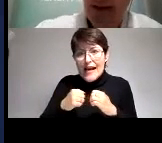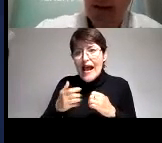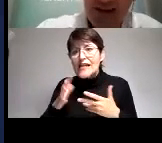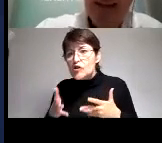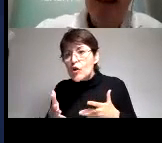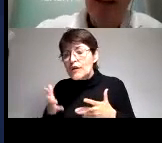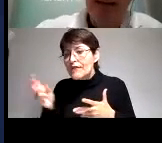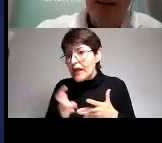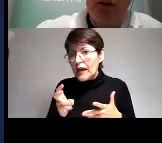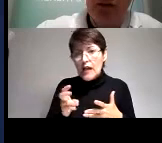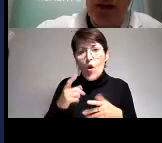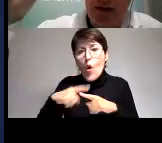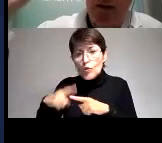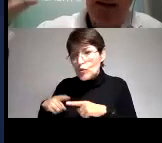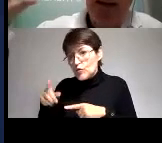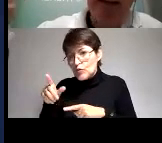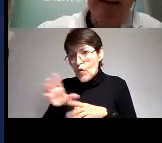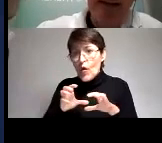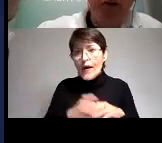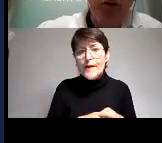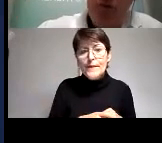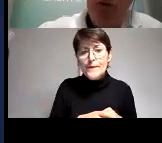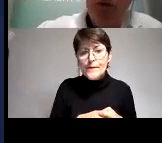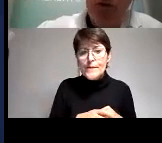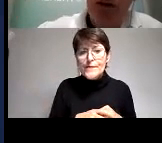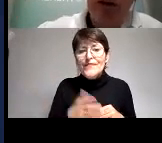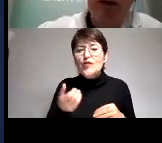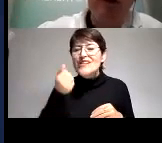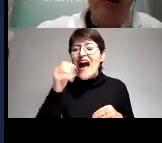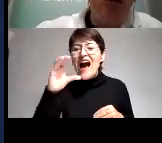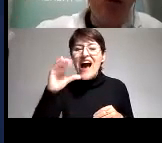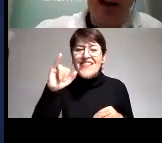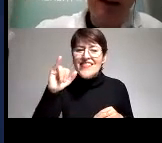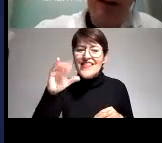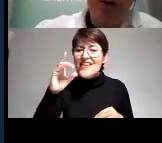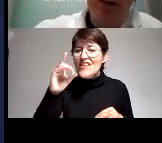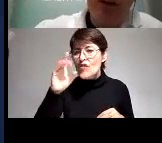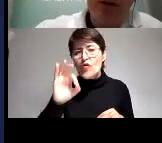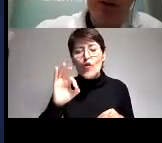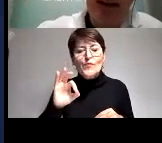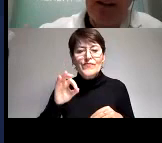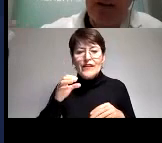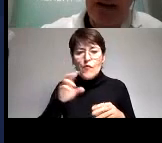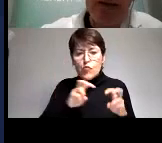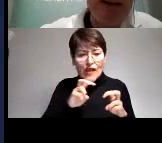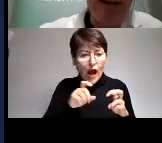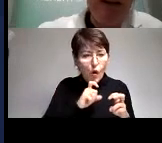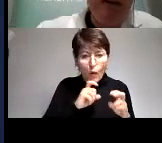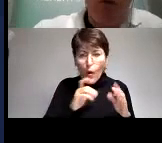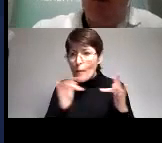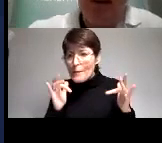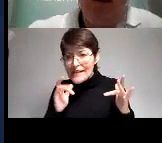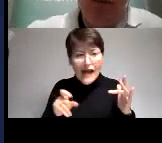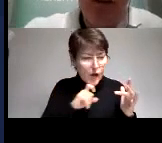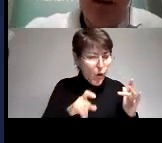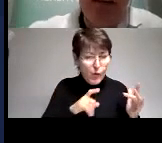zonas donde están establecidos. Recordar que la acidez es un protón o un ion hidrógeno que busca ser compensado de alguna manera desesperadamente,